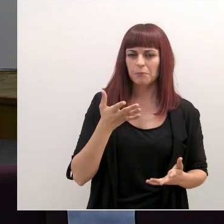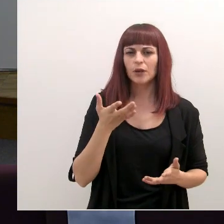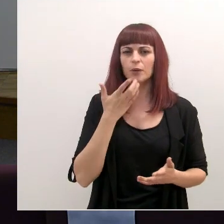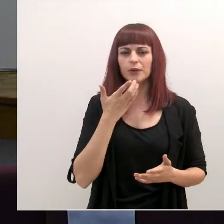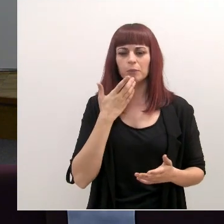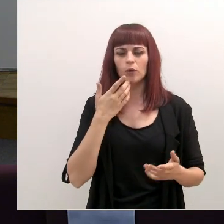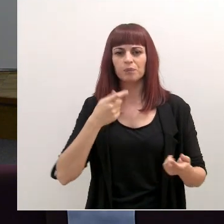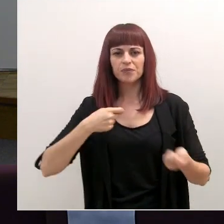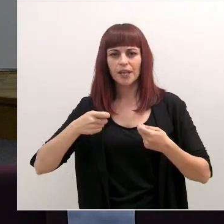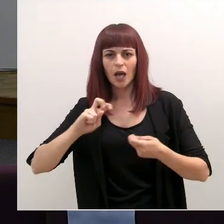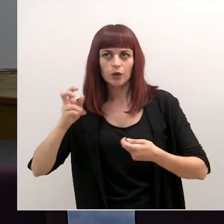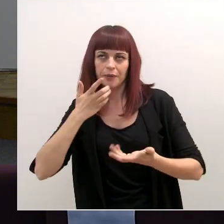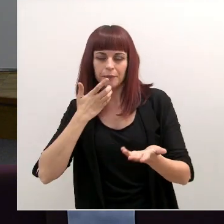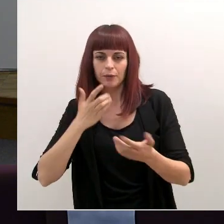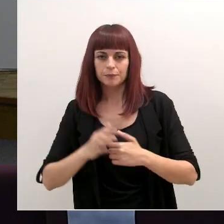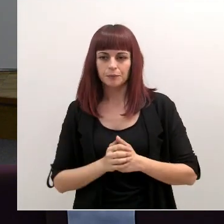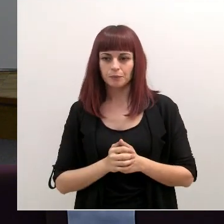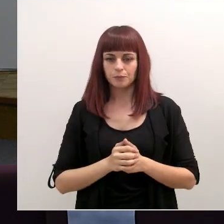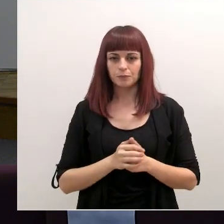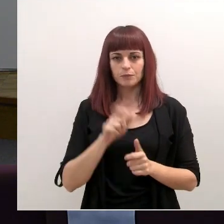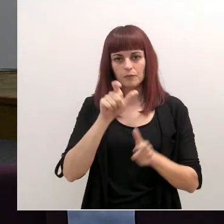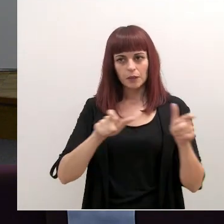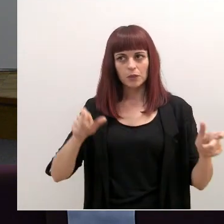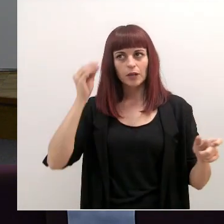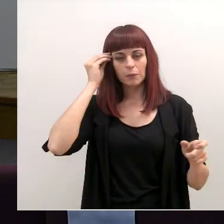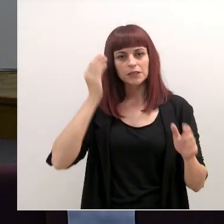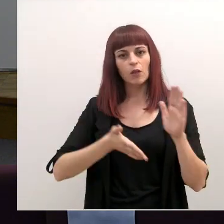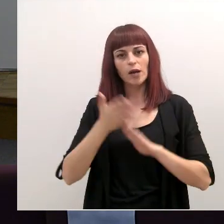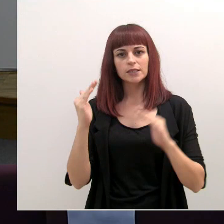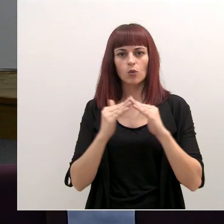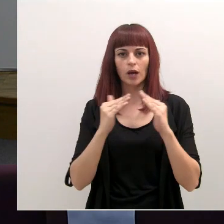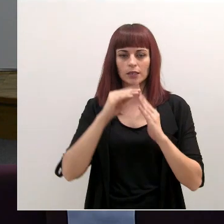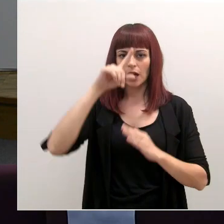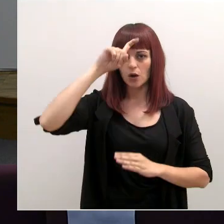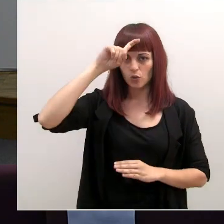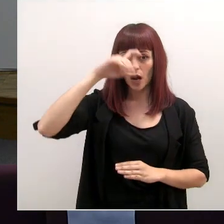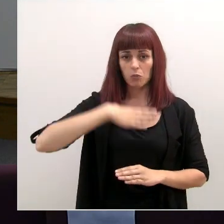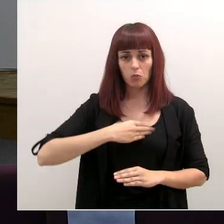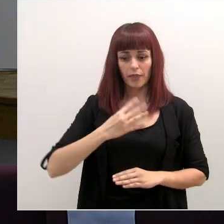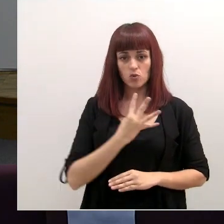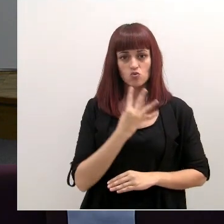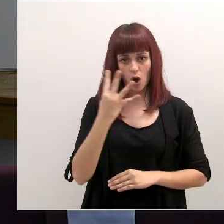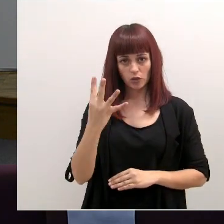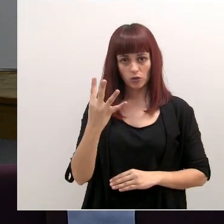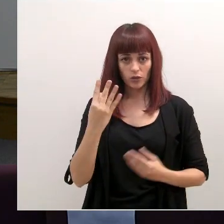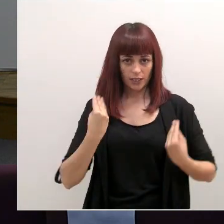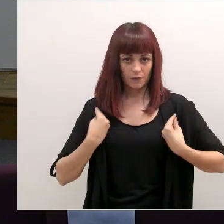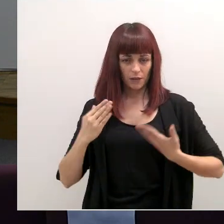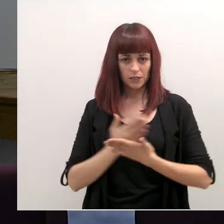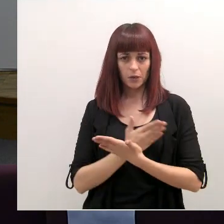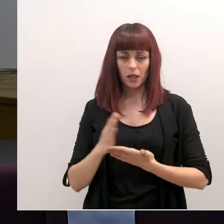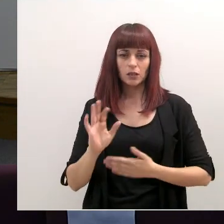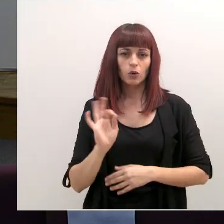tipo de establecimientos hosteleros, por ejemplo. La gente que ya ha pensado en irse a una casa rural, ¿se pueden ir 4 personas no convivientes o eso